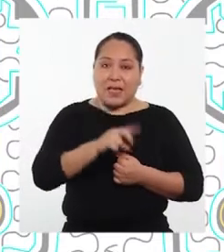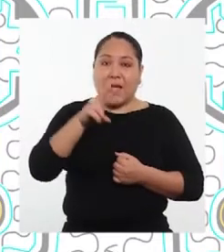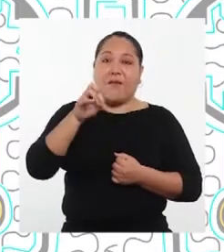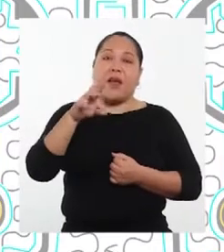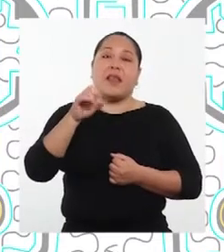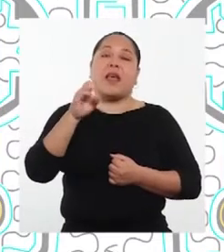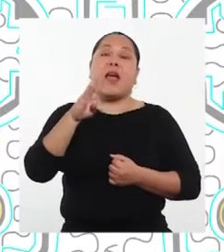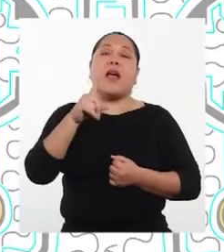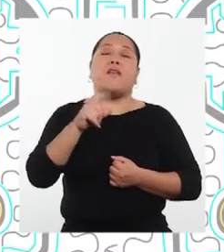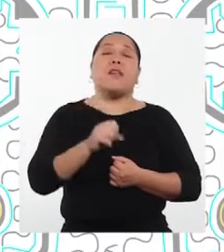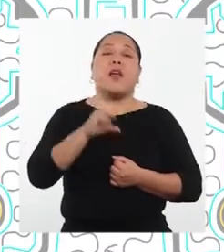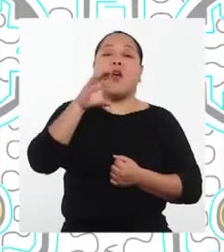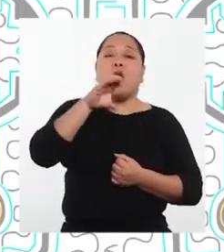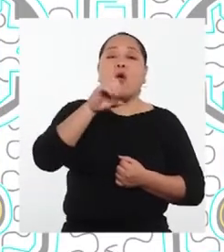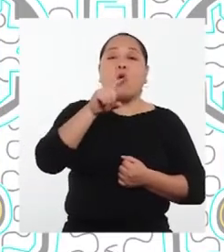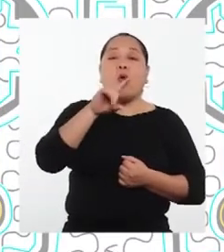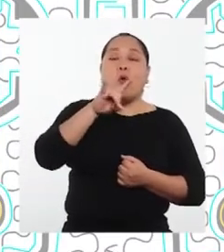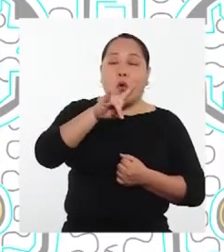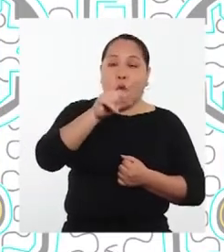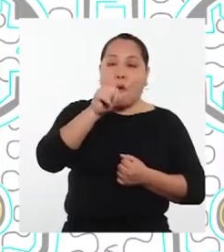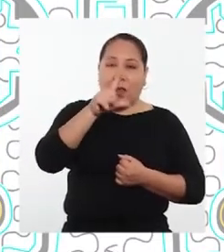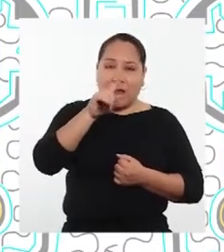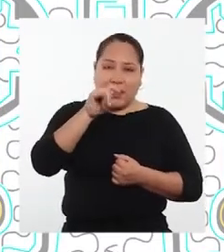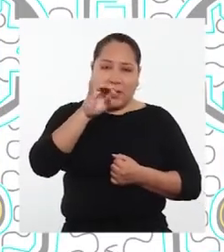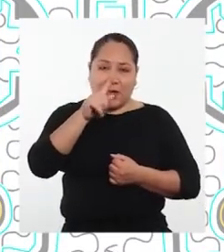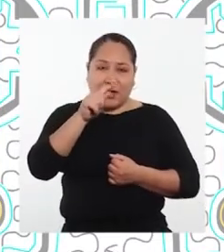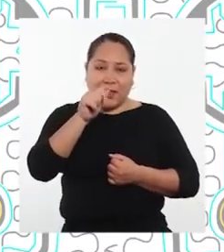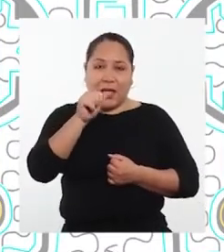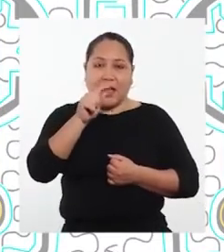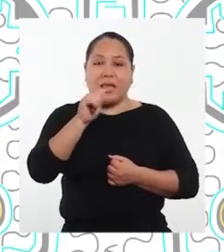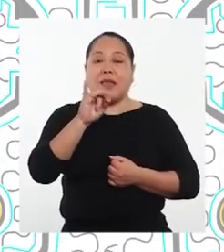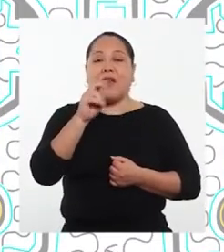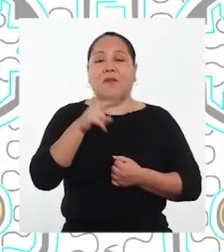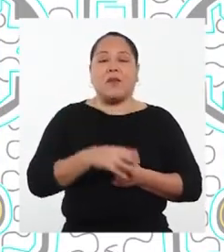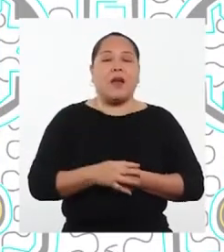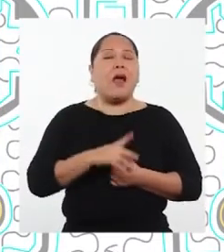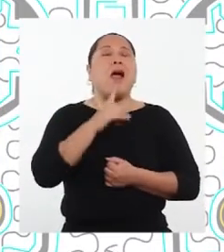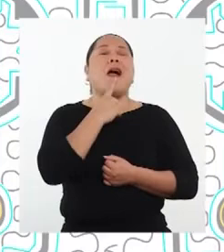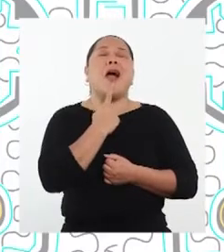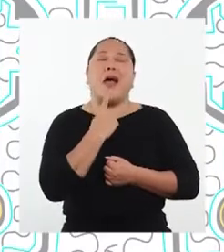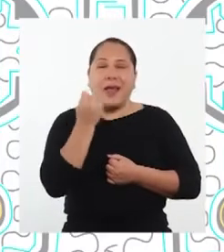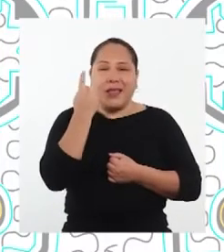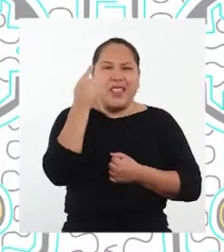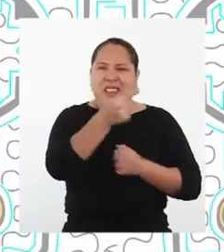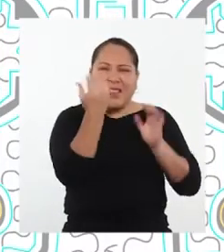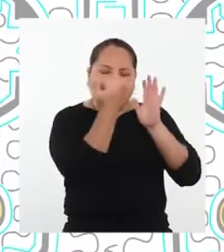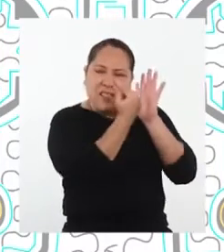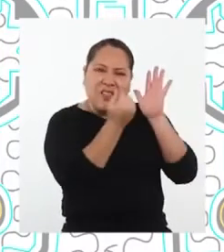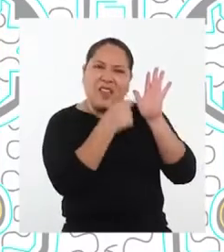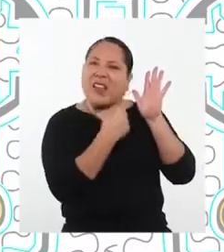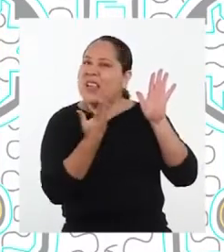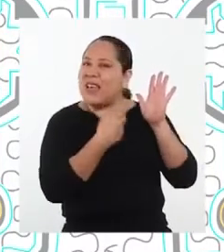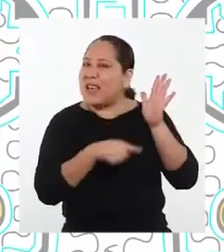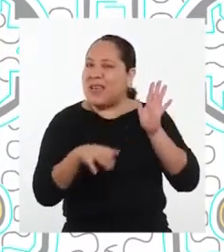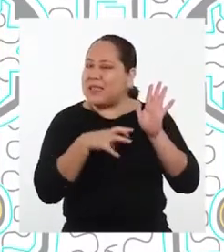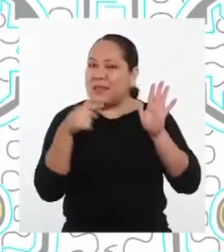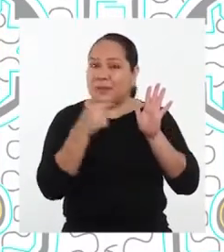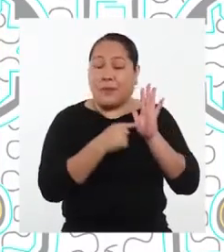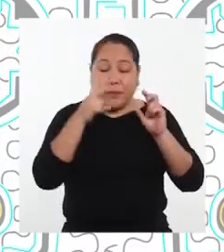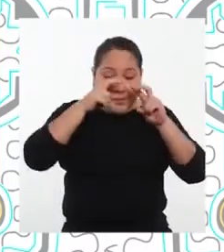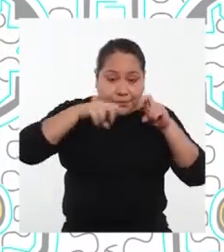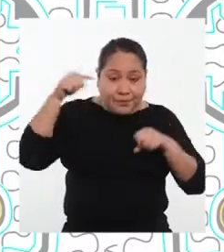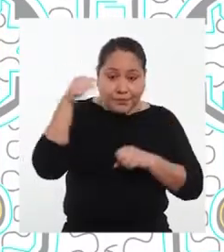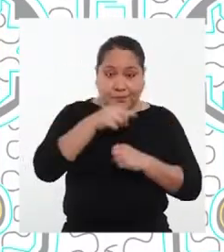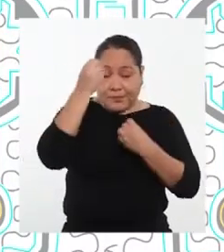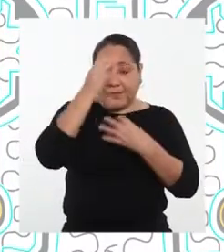es cualitativa. ¡Ah! ¡Ya entiendo! ¿Y ahora qué hacemos con ese gráfico? Vamos a analizar los